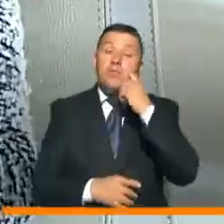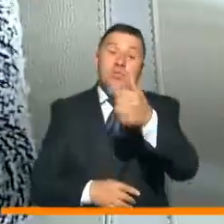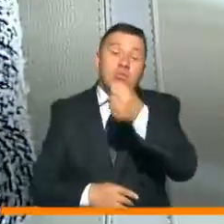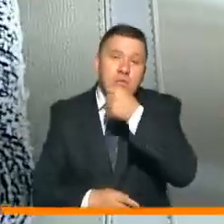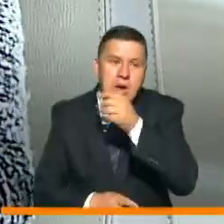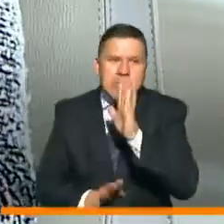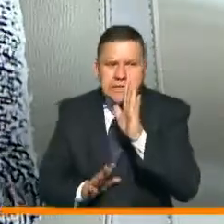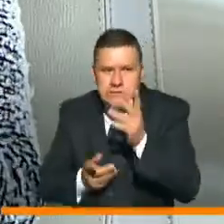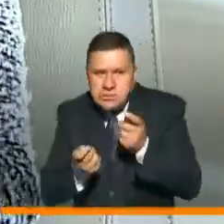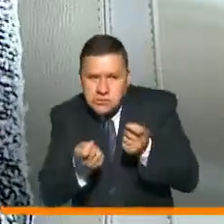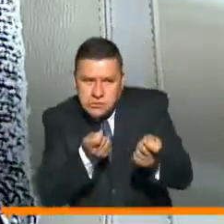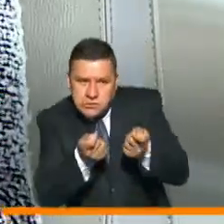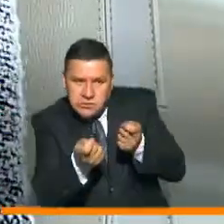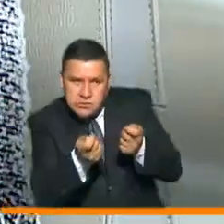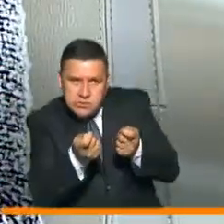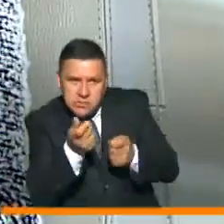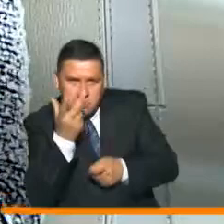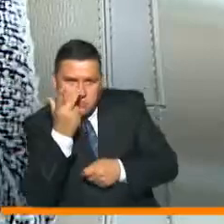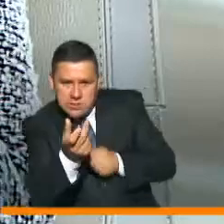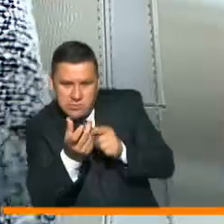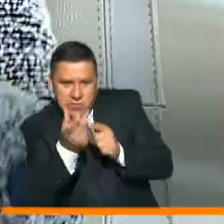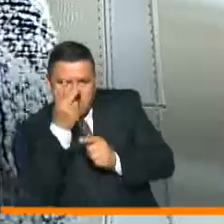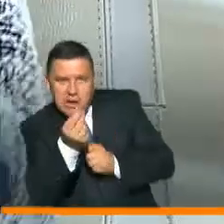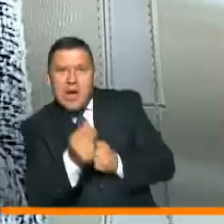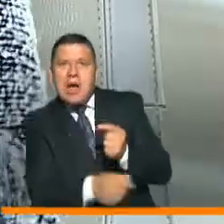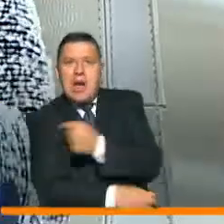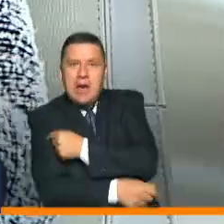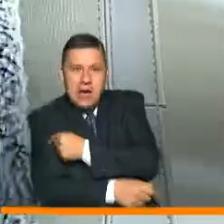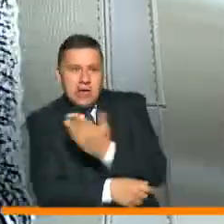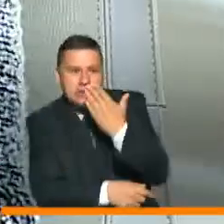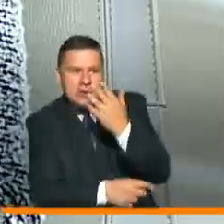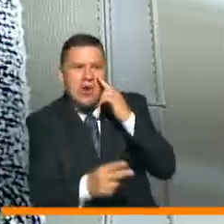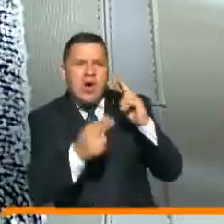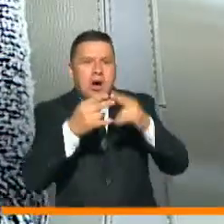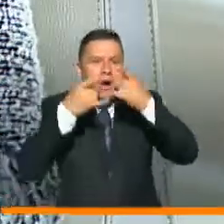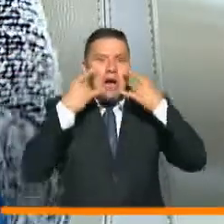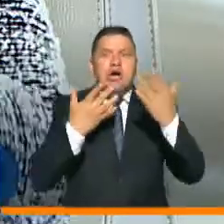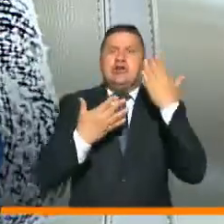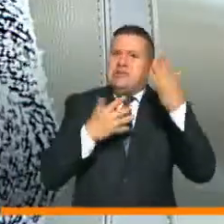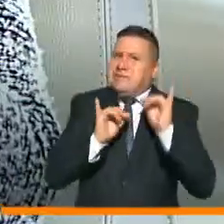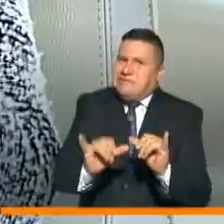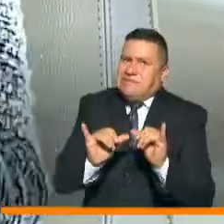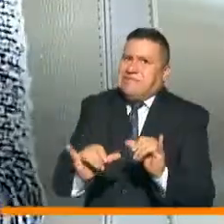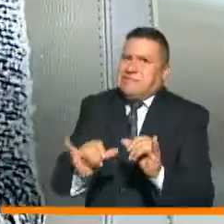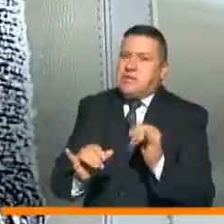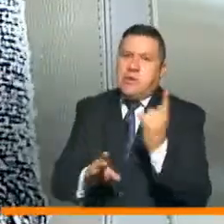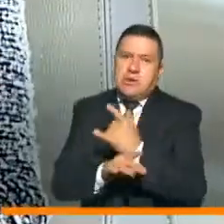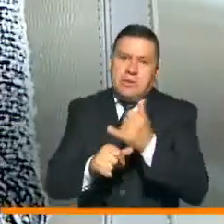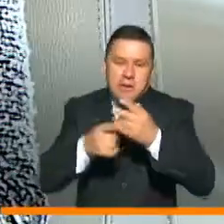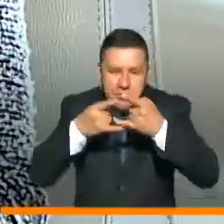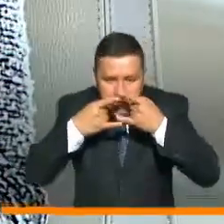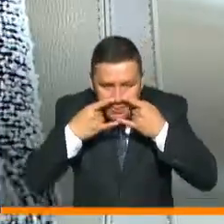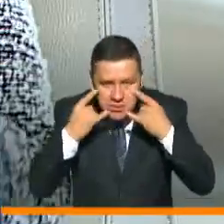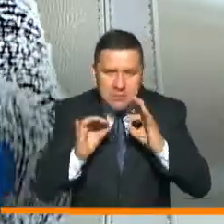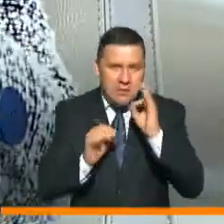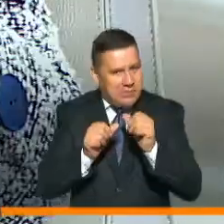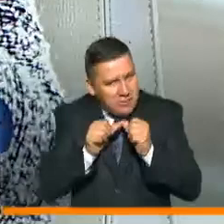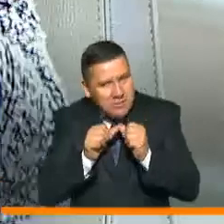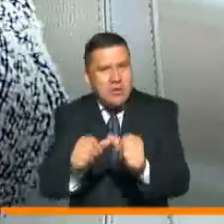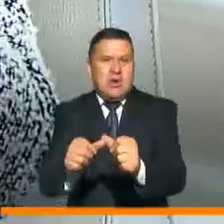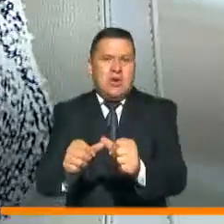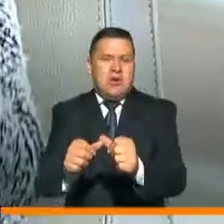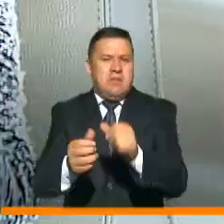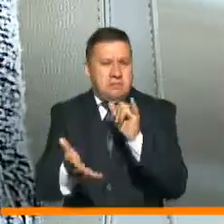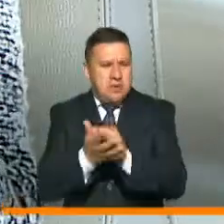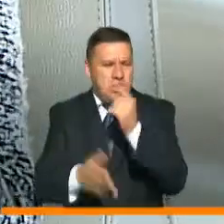se controlan de la misma manera, es decir, las medidas que conocemos, como el uso permanente de tapabocas